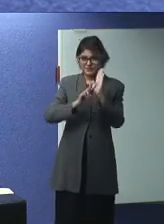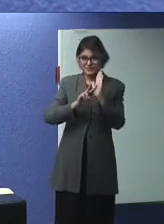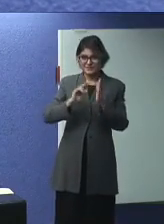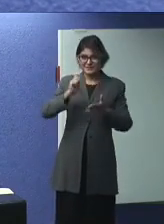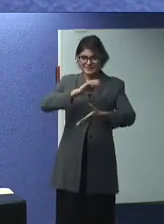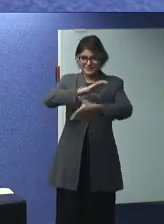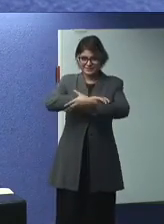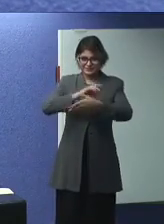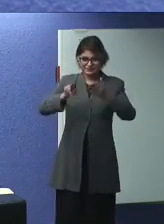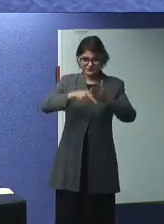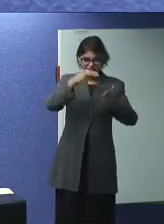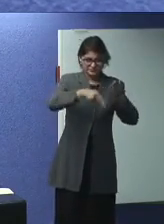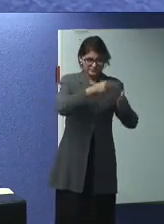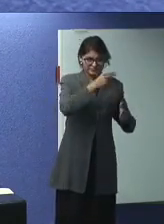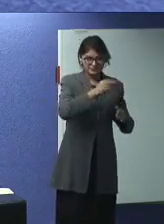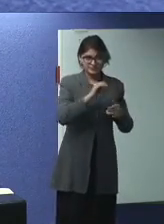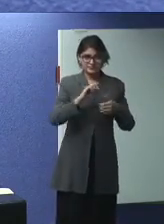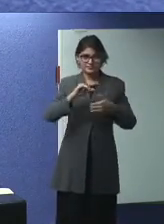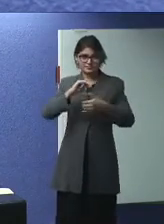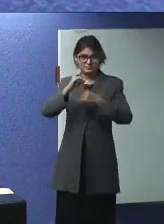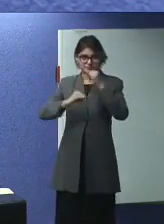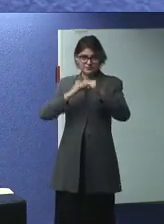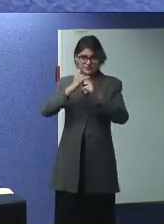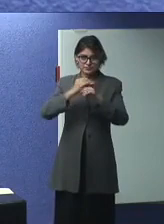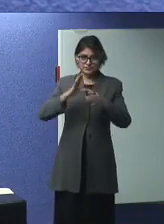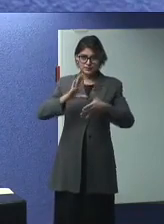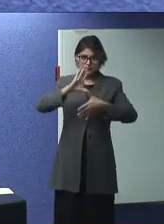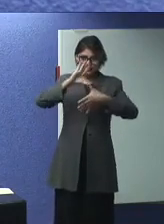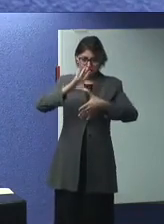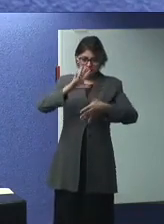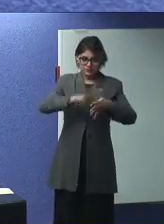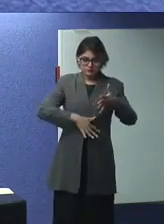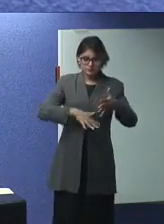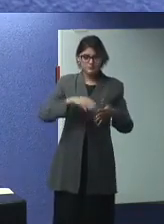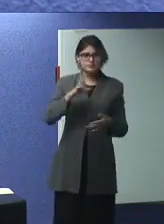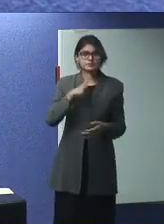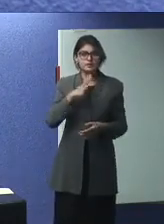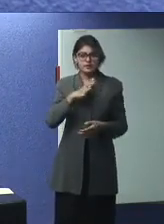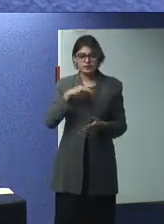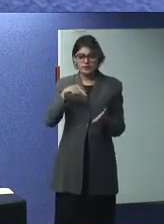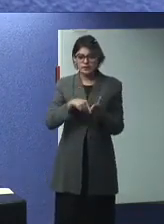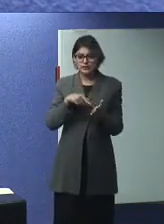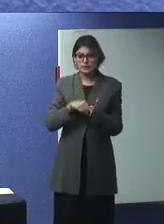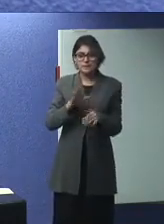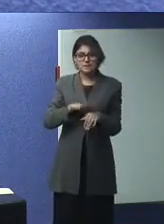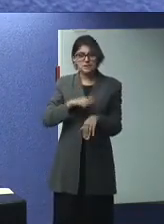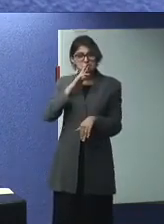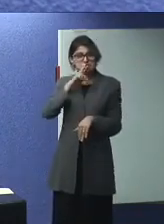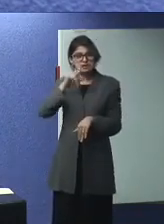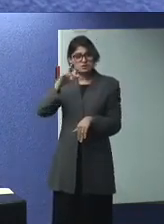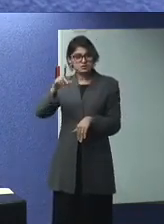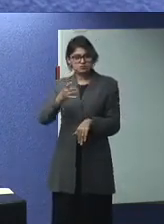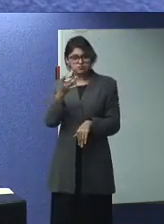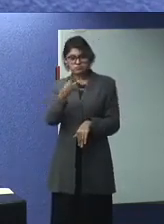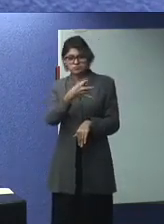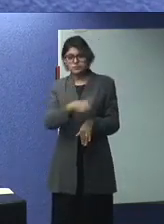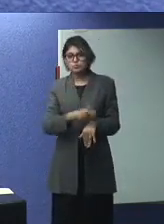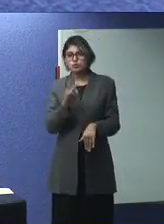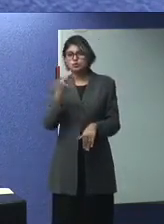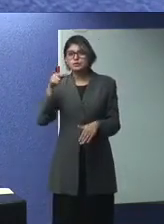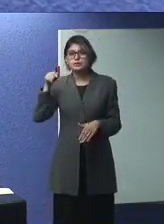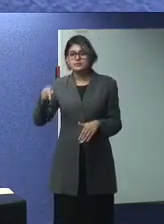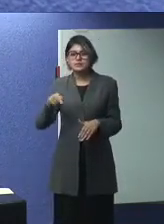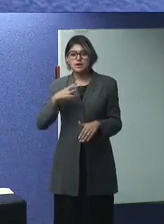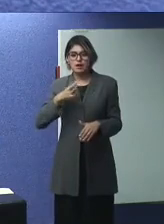Eliminación de Todas las Formas de Discriminación contra las Personas con Discapacidad, este instrumento lo supera por mucho al precisamente adoptar el